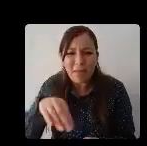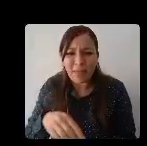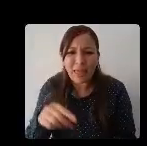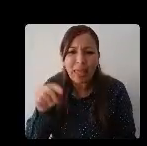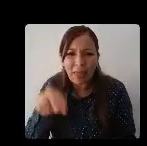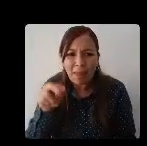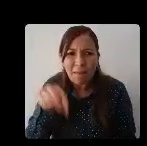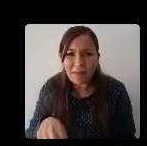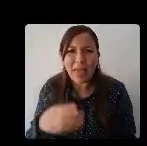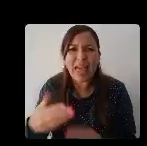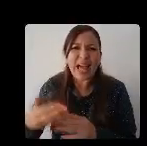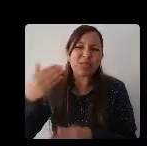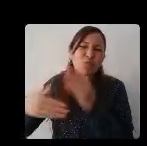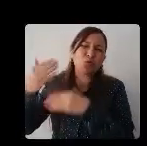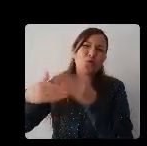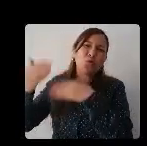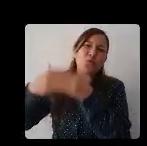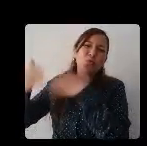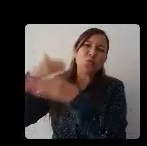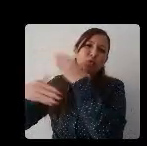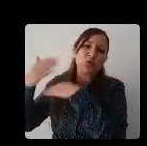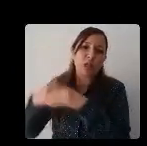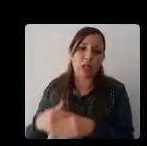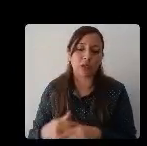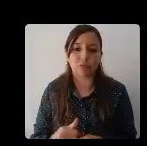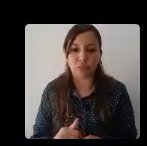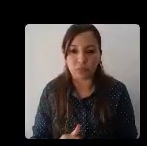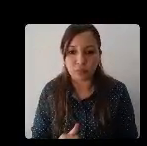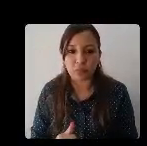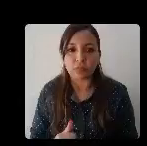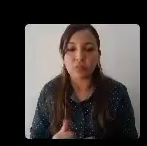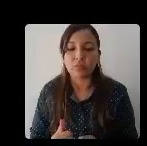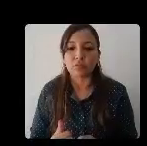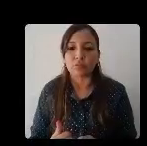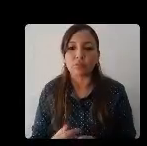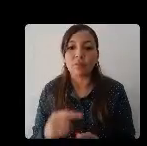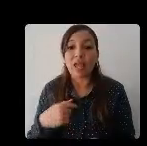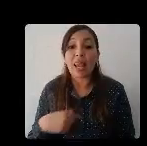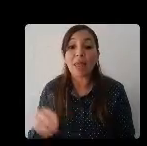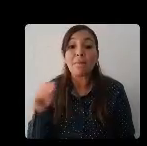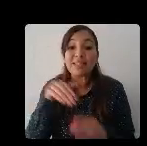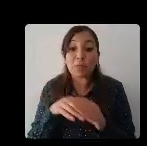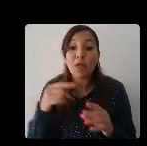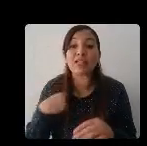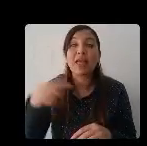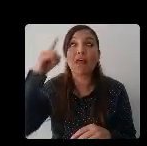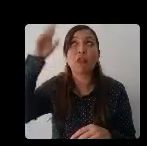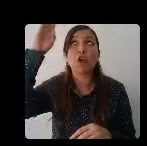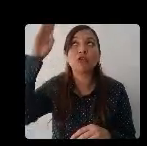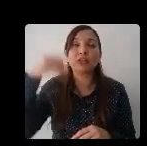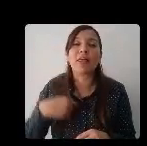todo ser vivo tiene una función ahí, seguimos cuidando y protegiendo todo lo que tenemos ahí, la biodiversidad que tenemos.